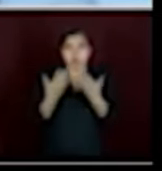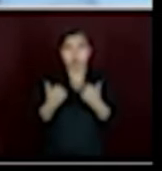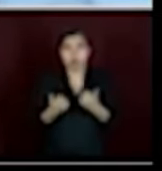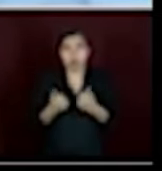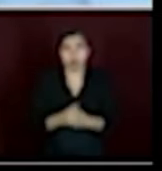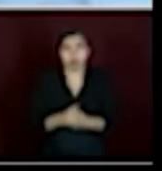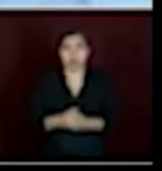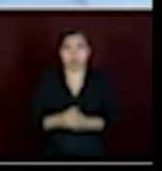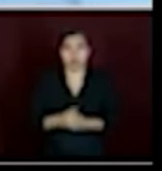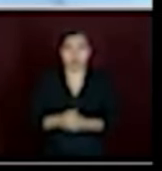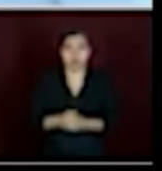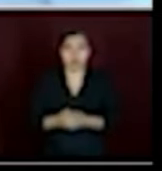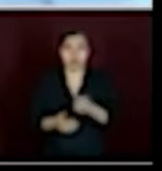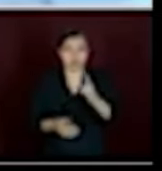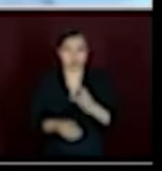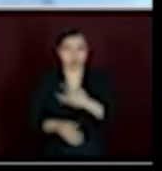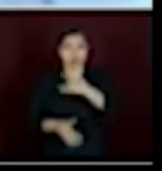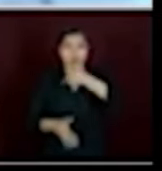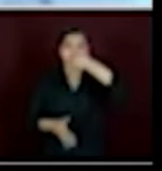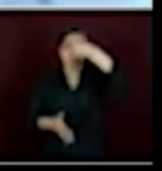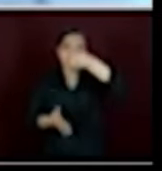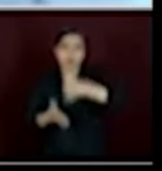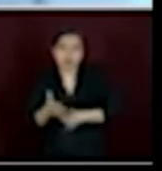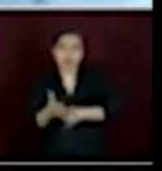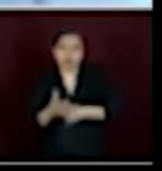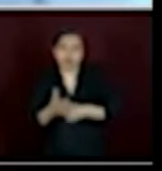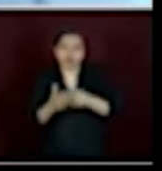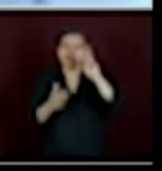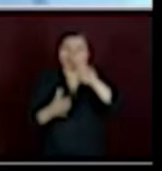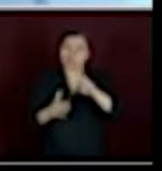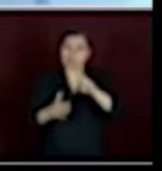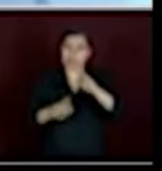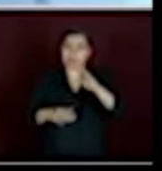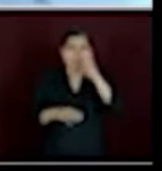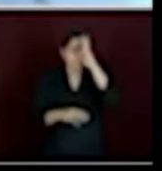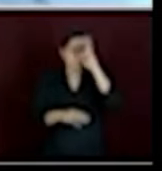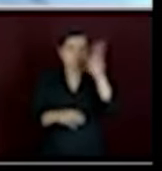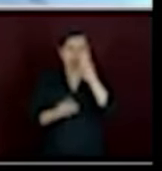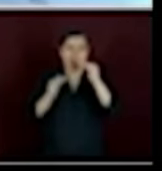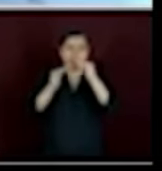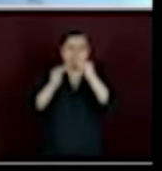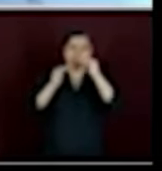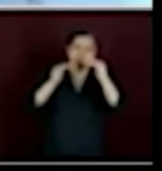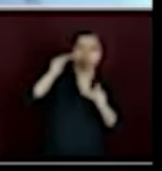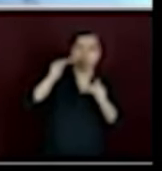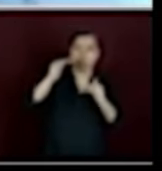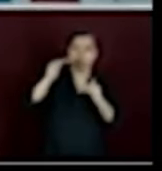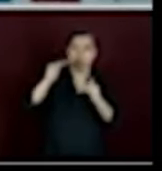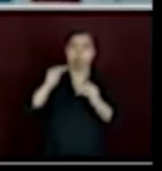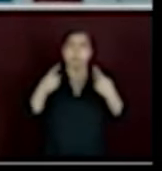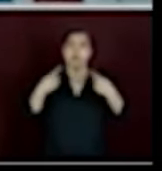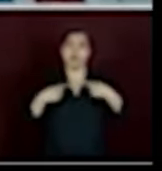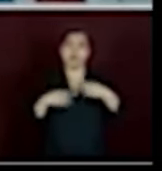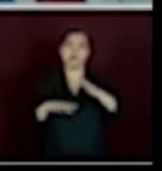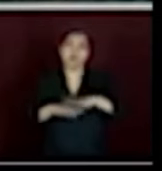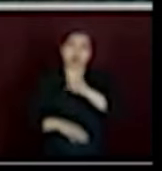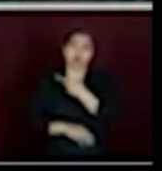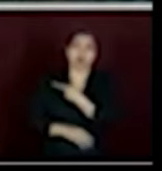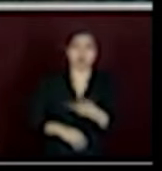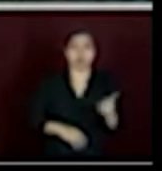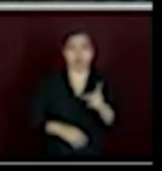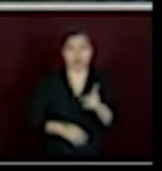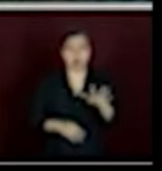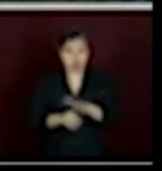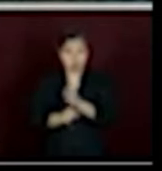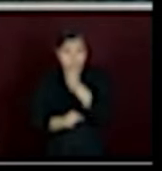de la aspiración de los mexicanos y mexicanas. Yo veo, Pepe, un estilo nuevo de gobierno. Cada